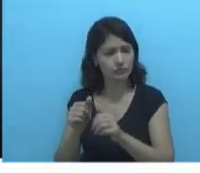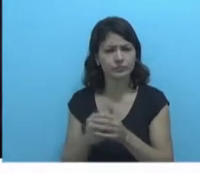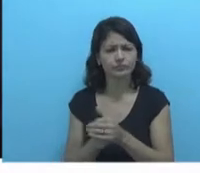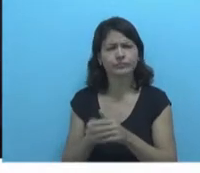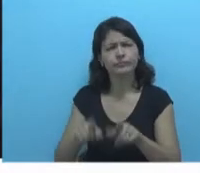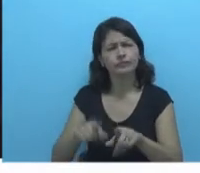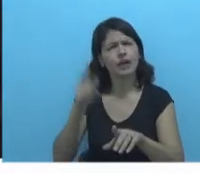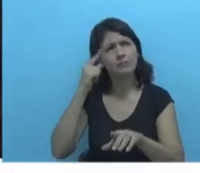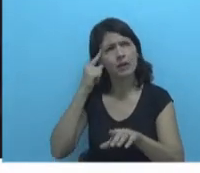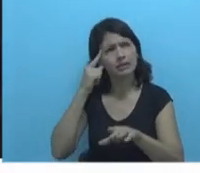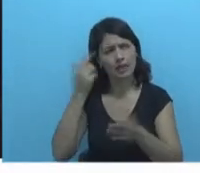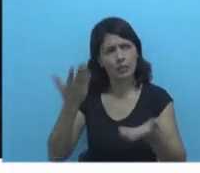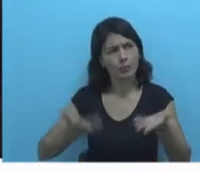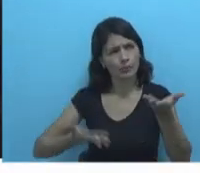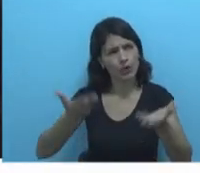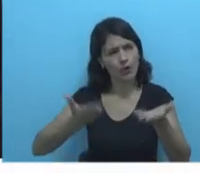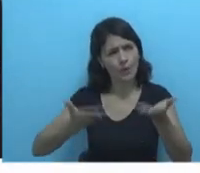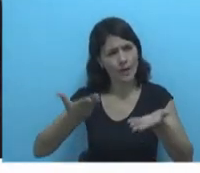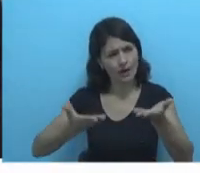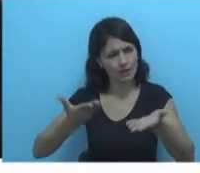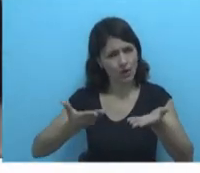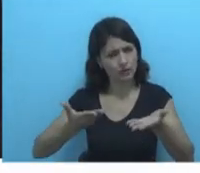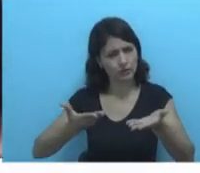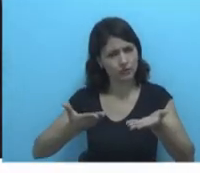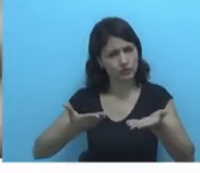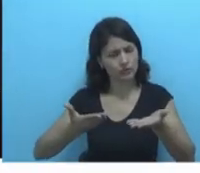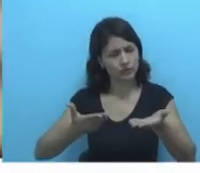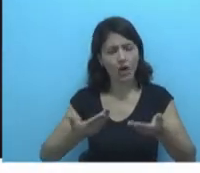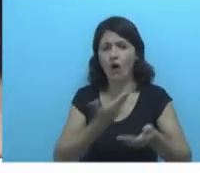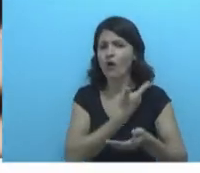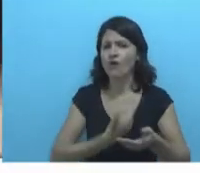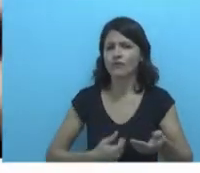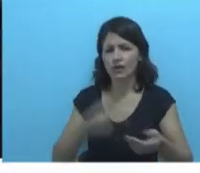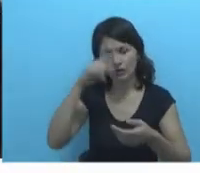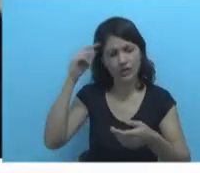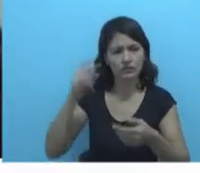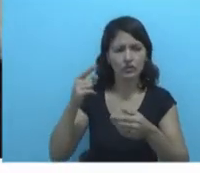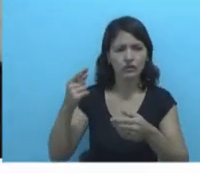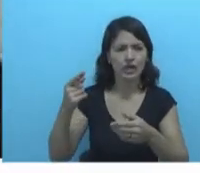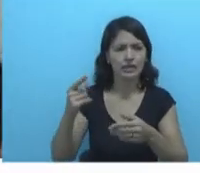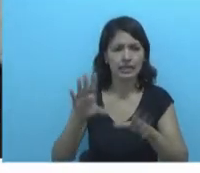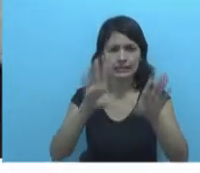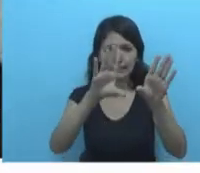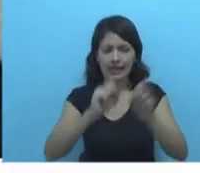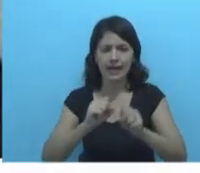nacional que le sacaba el 30%